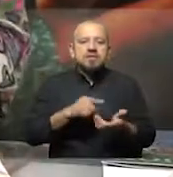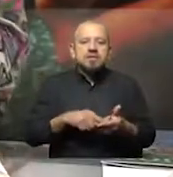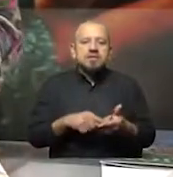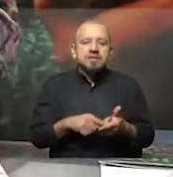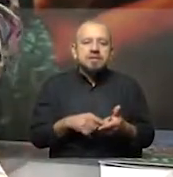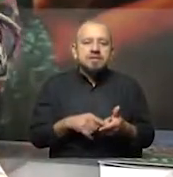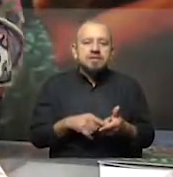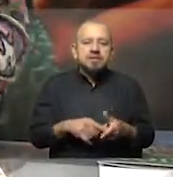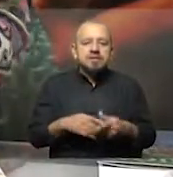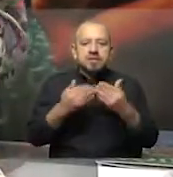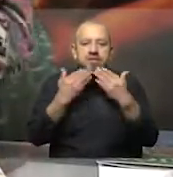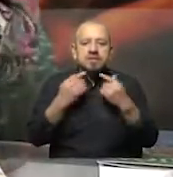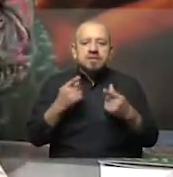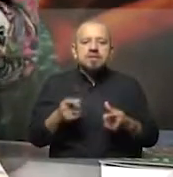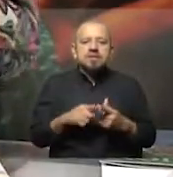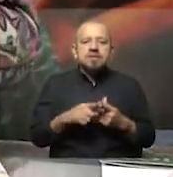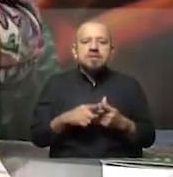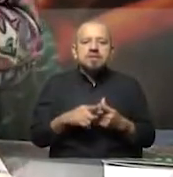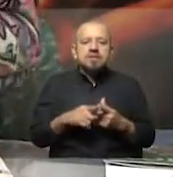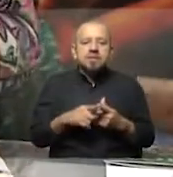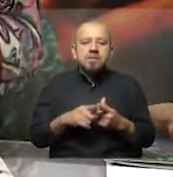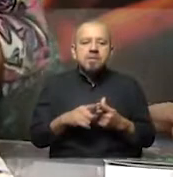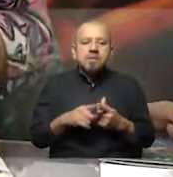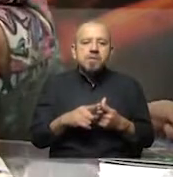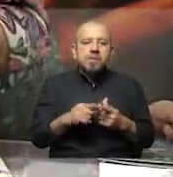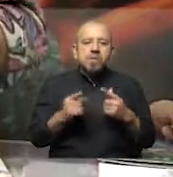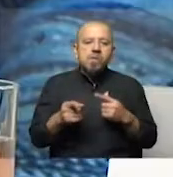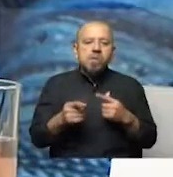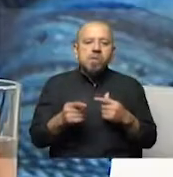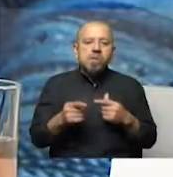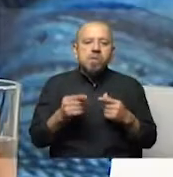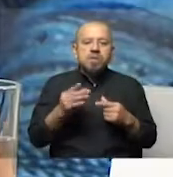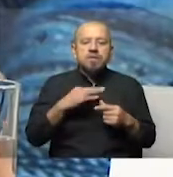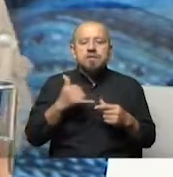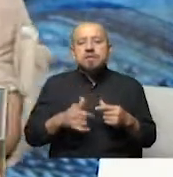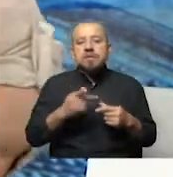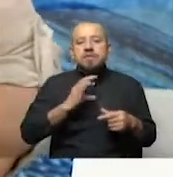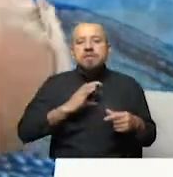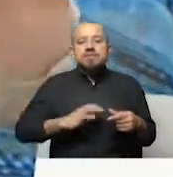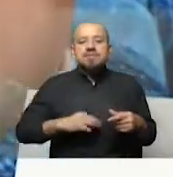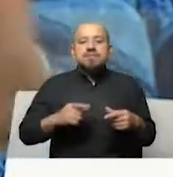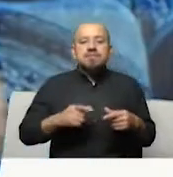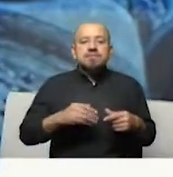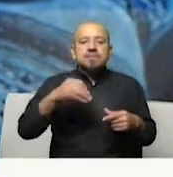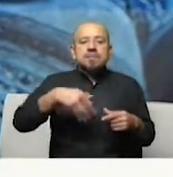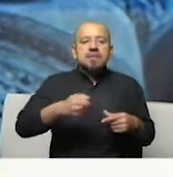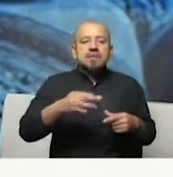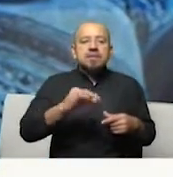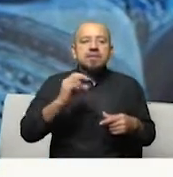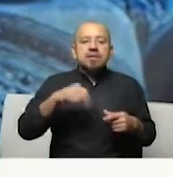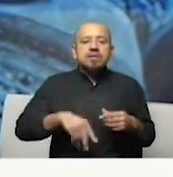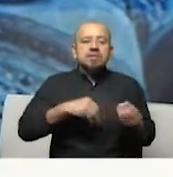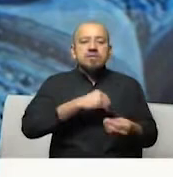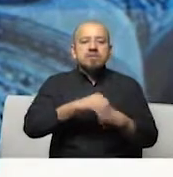Muchísimas gracias el libro de María bueno el libro de marion tiene una característica que es que marion quiso que fuera un emprendimiento